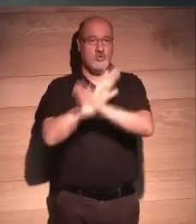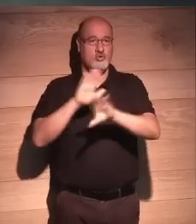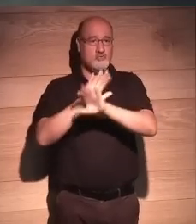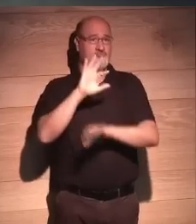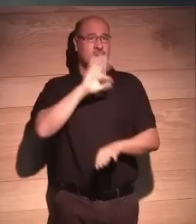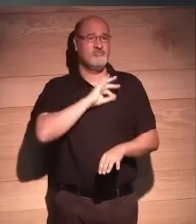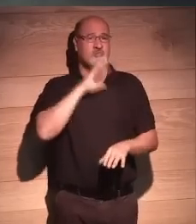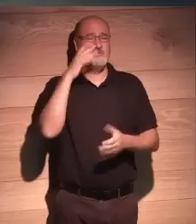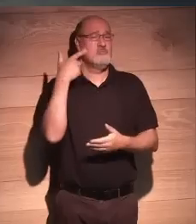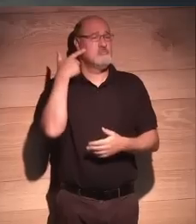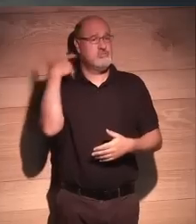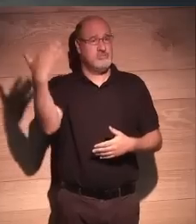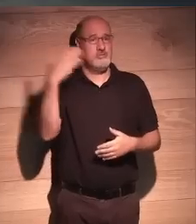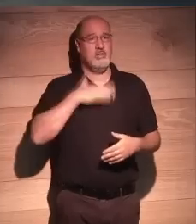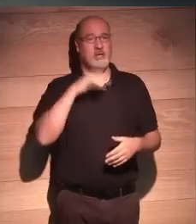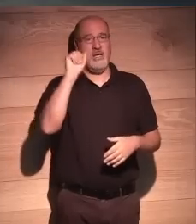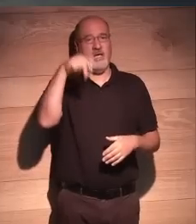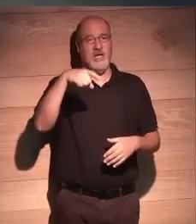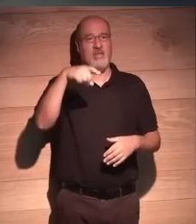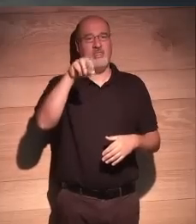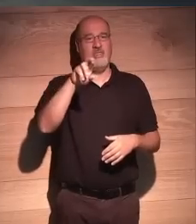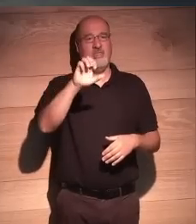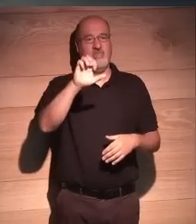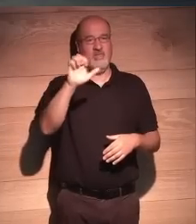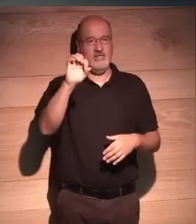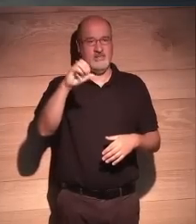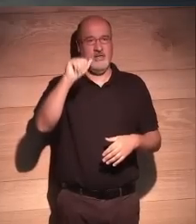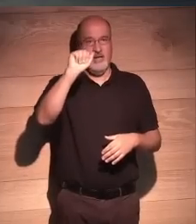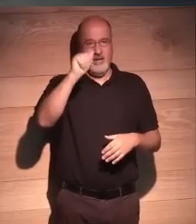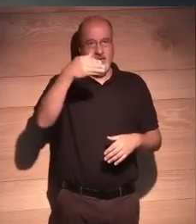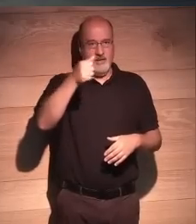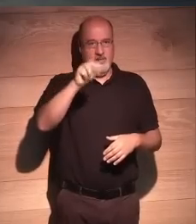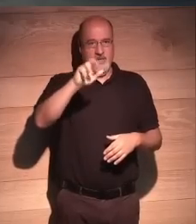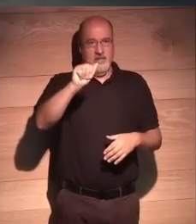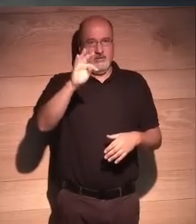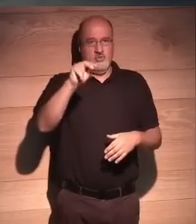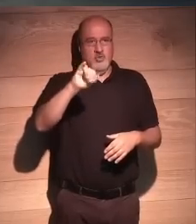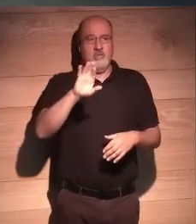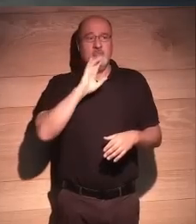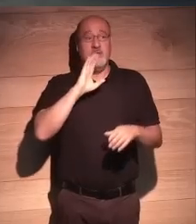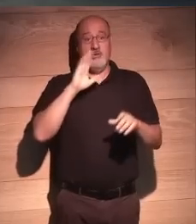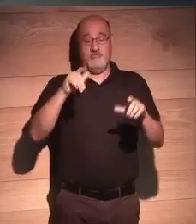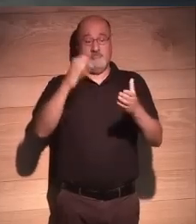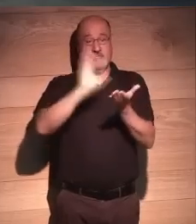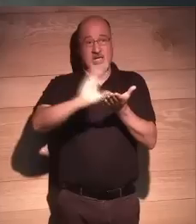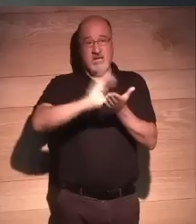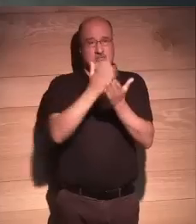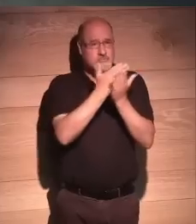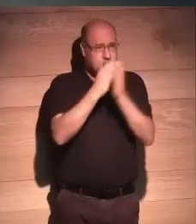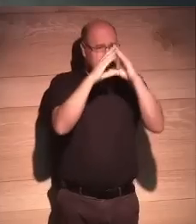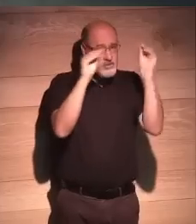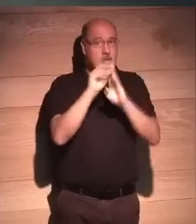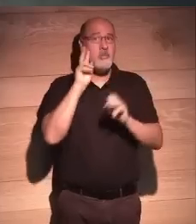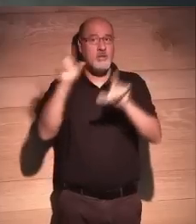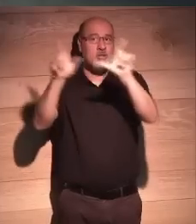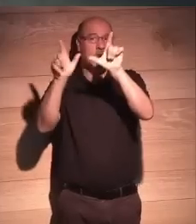Andrés Averasturi, que yo estudiaba la carrera cuando te veía en televisión y